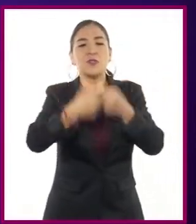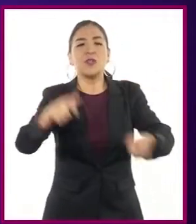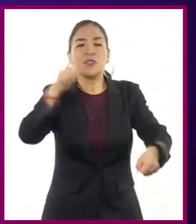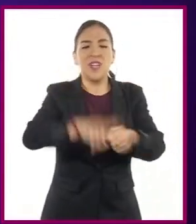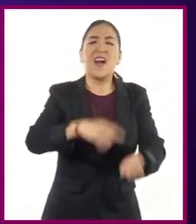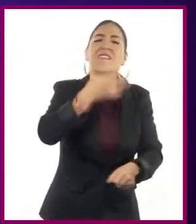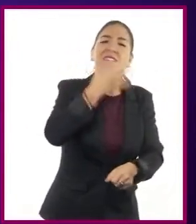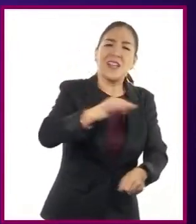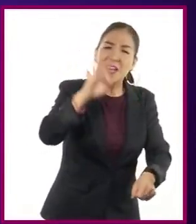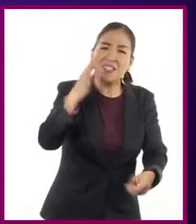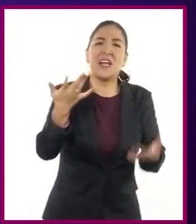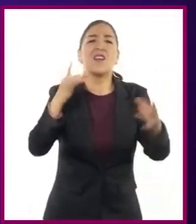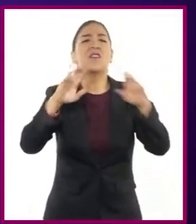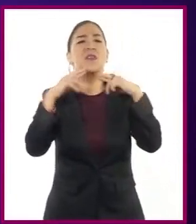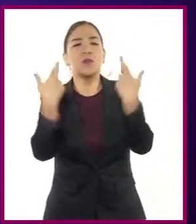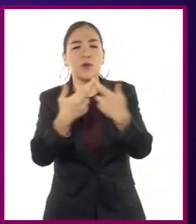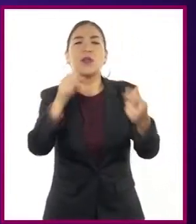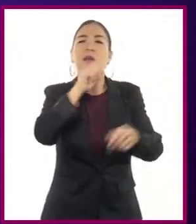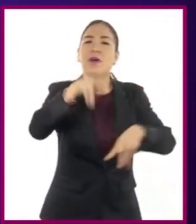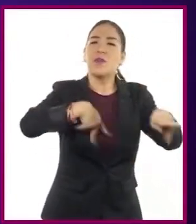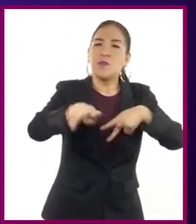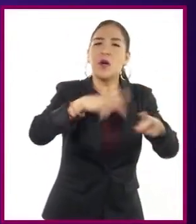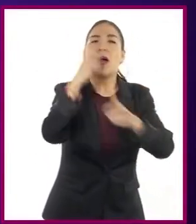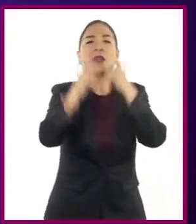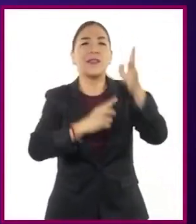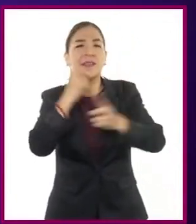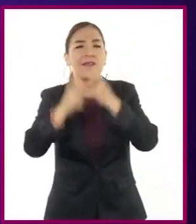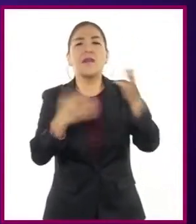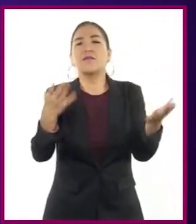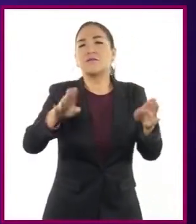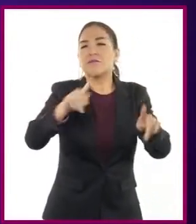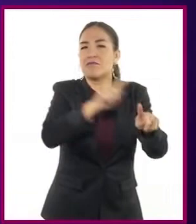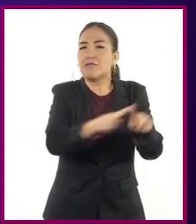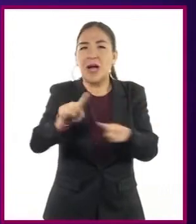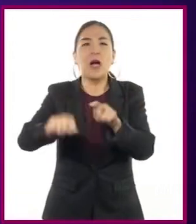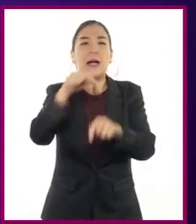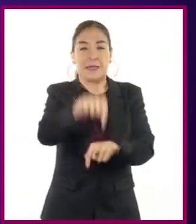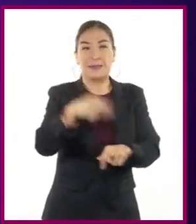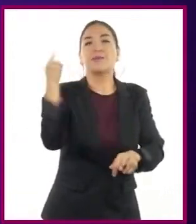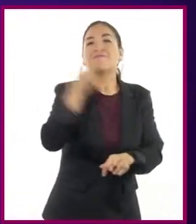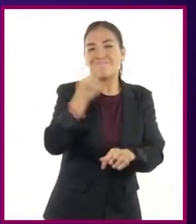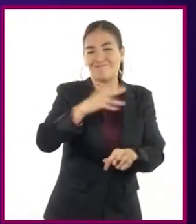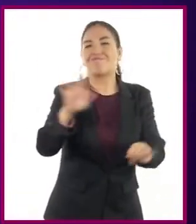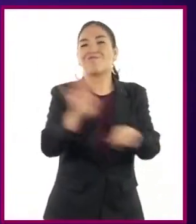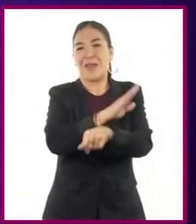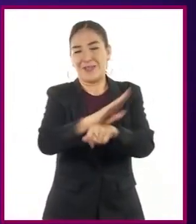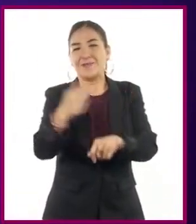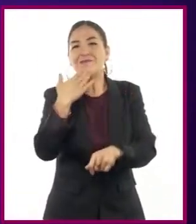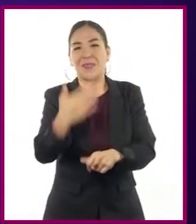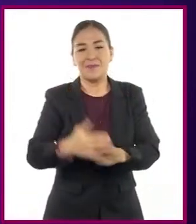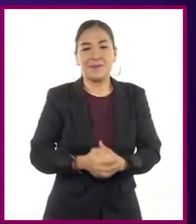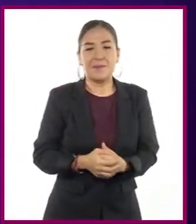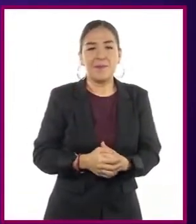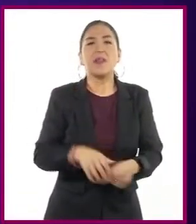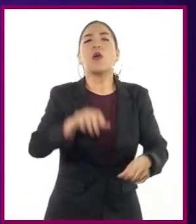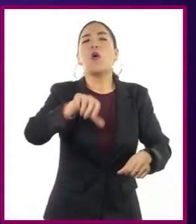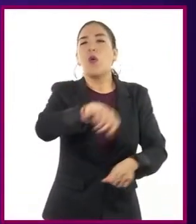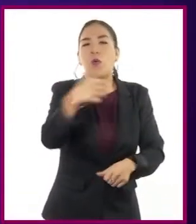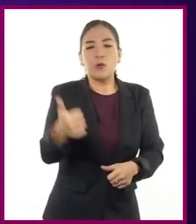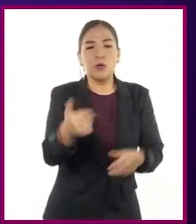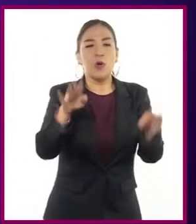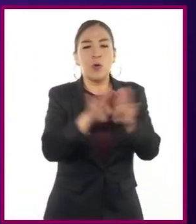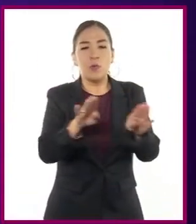reuniones, o realizar actividades deportivas y recreativas. Todas ellas satisfacen esta necesidad. Las necesidades